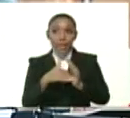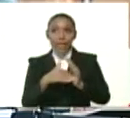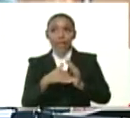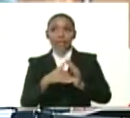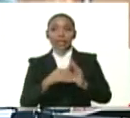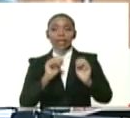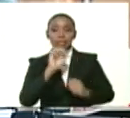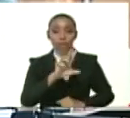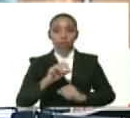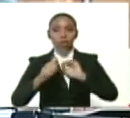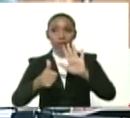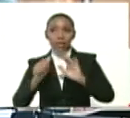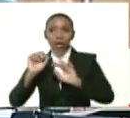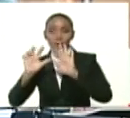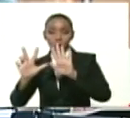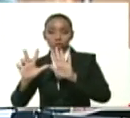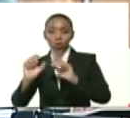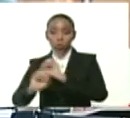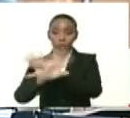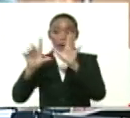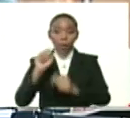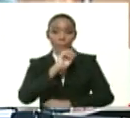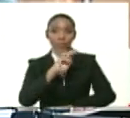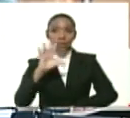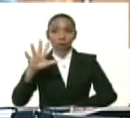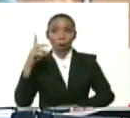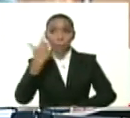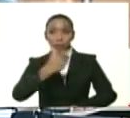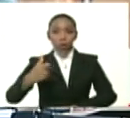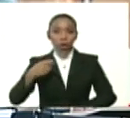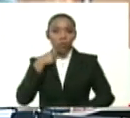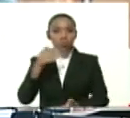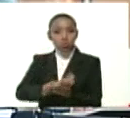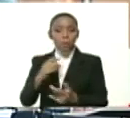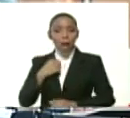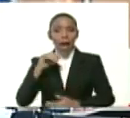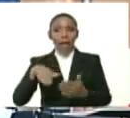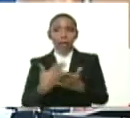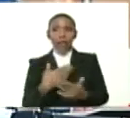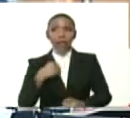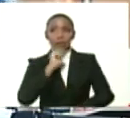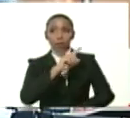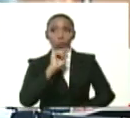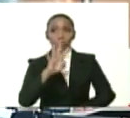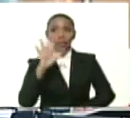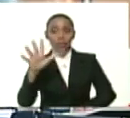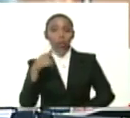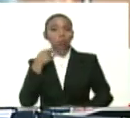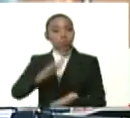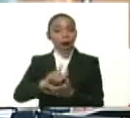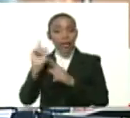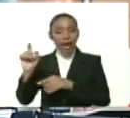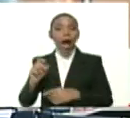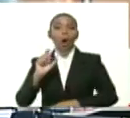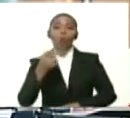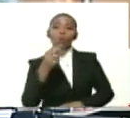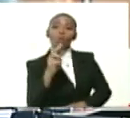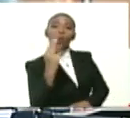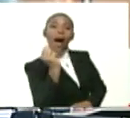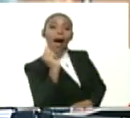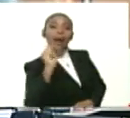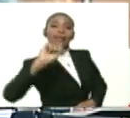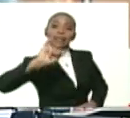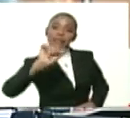3.368. Declaran 25 personas fallecidas para llegar a 145, pero solo en Guayaquil, en la provincia de Guayas,